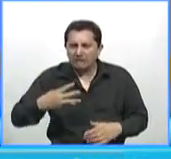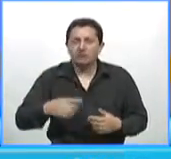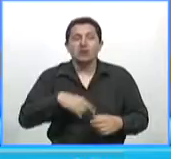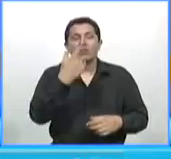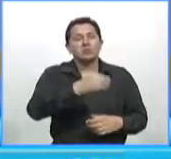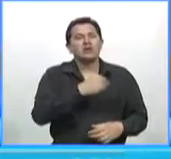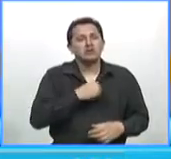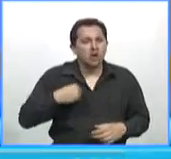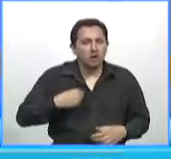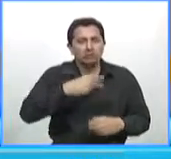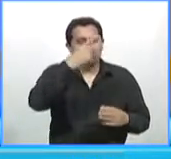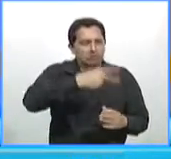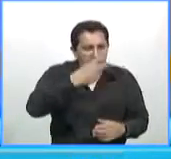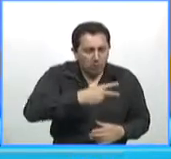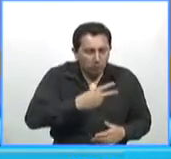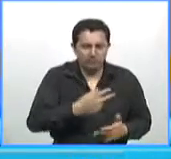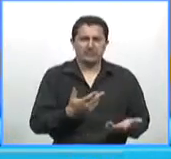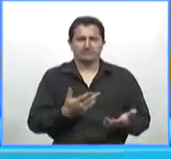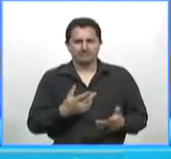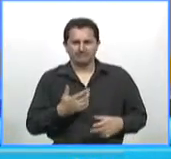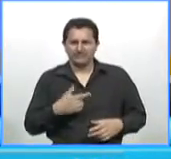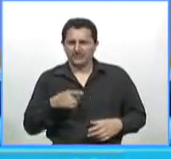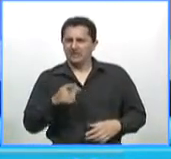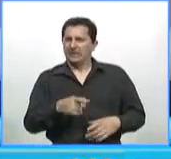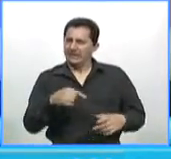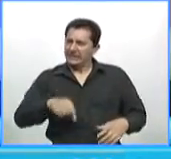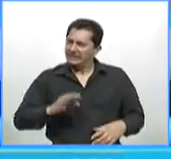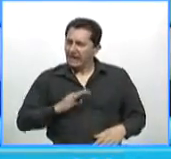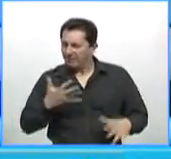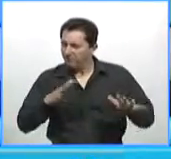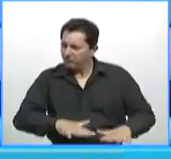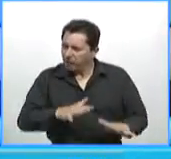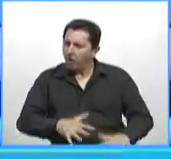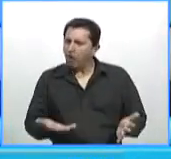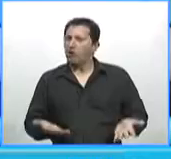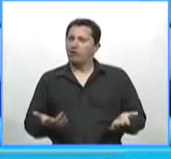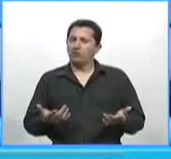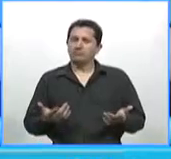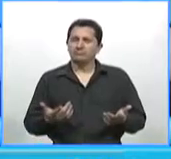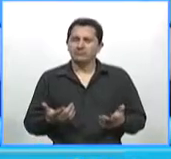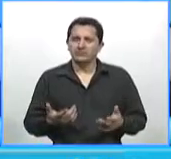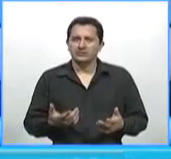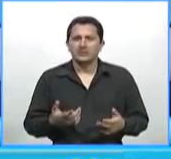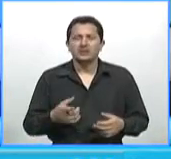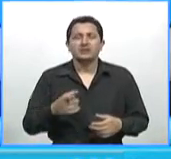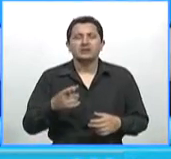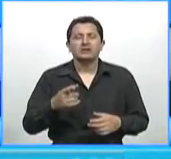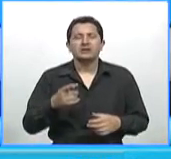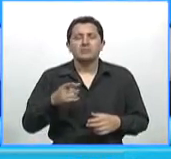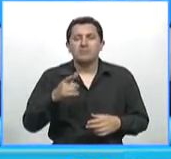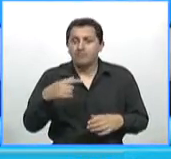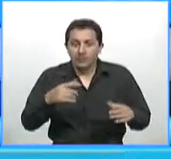salimos subcampeona y ya como que, viste, te empiezan a decir que no era un buen año. Estaban todas las más chicas, que también es, para ellas es dura esa